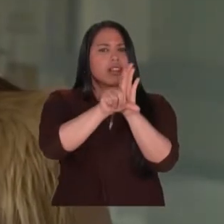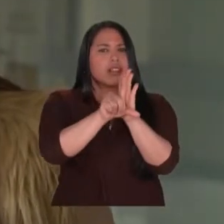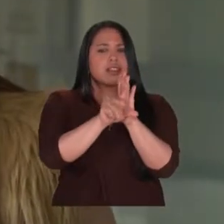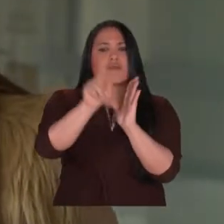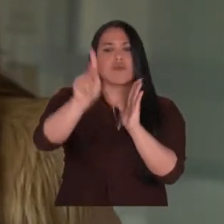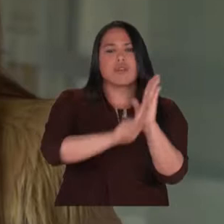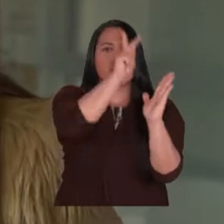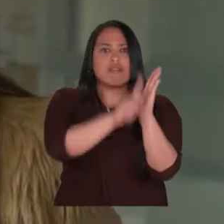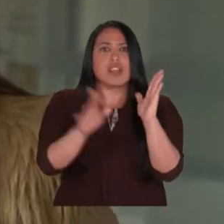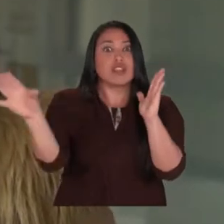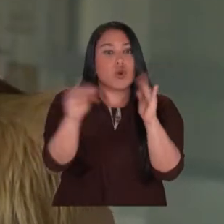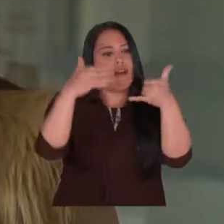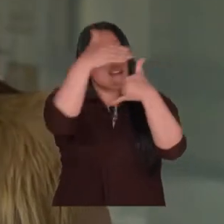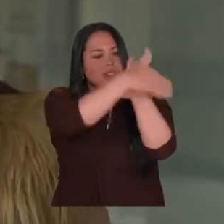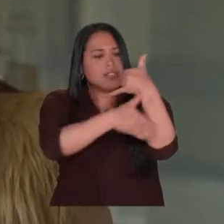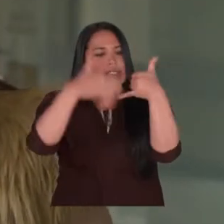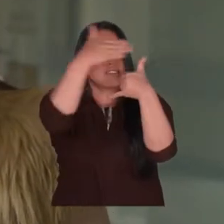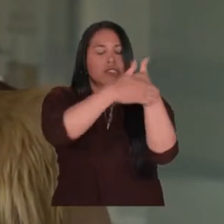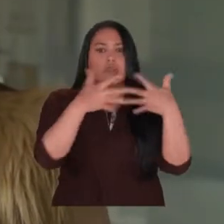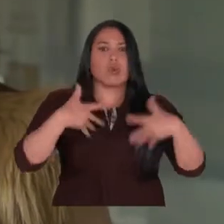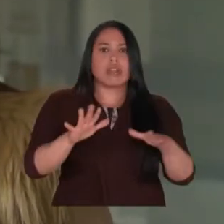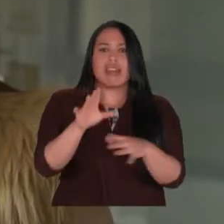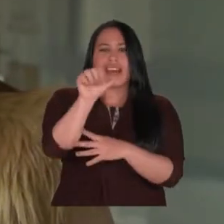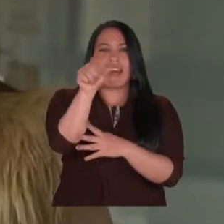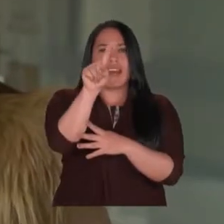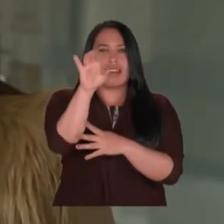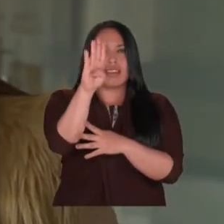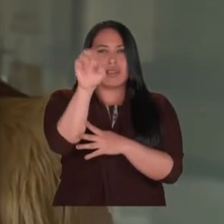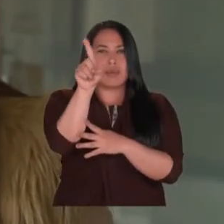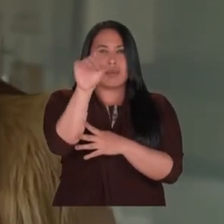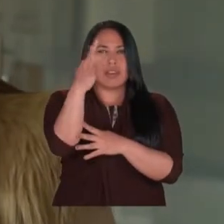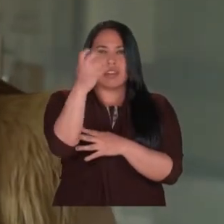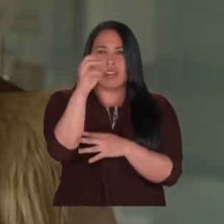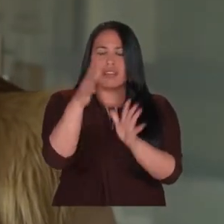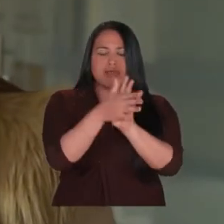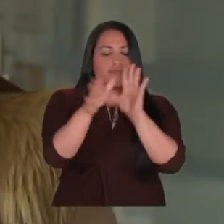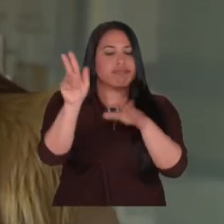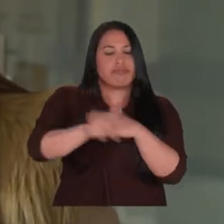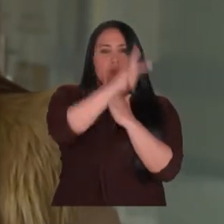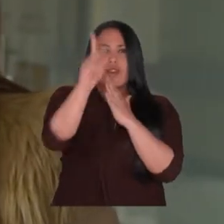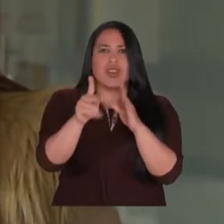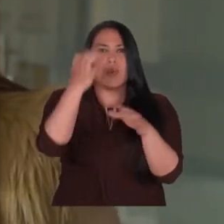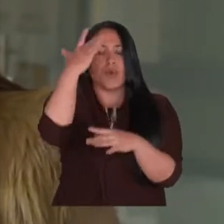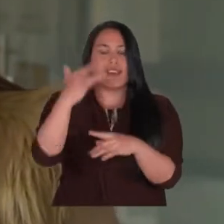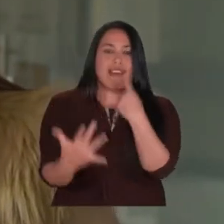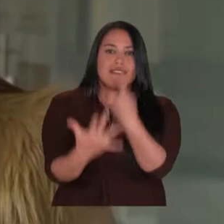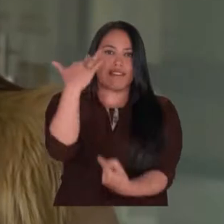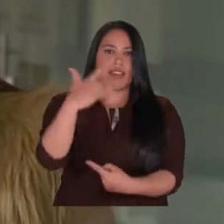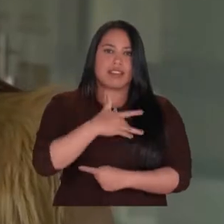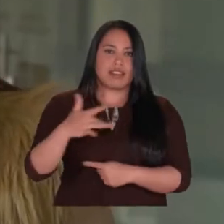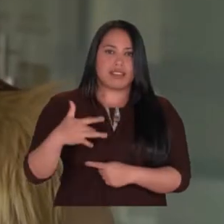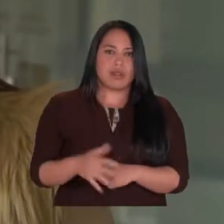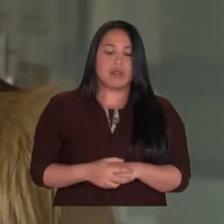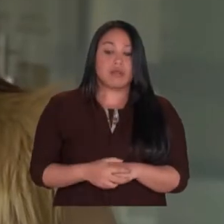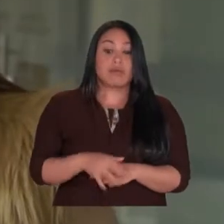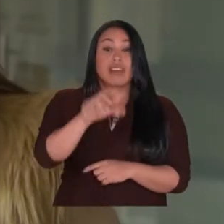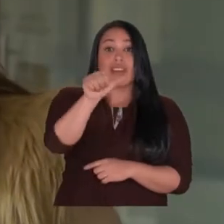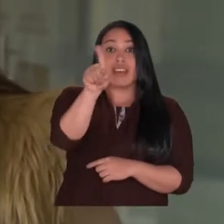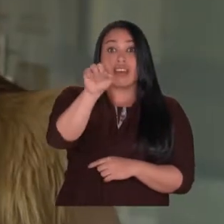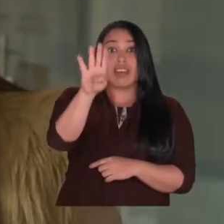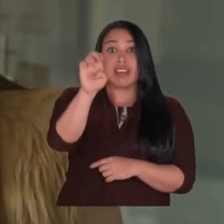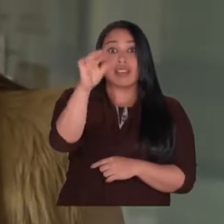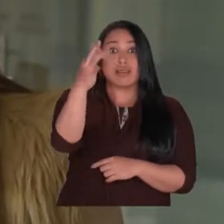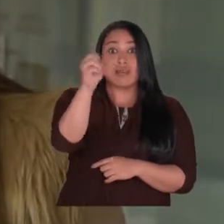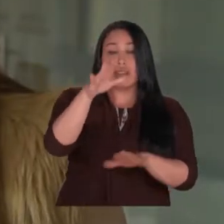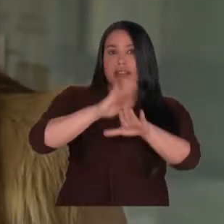Primero, con el proyecto lo que buscamos es prohibir en todo el territorio nacional cualquier variedad de asbesto, precisamente por esos daños nocivos para la